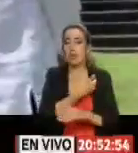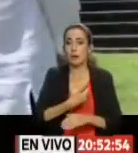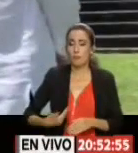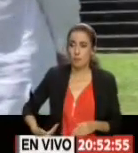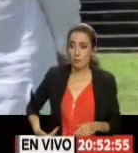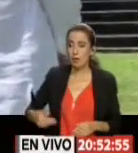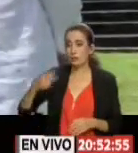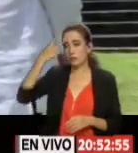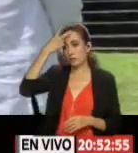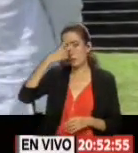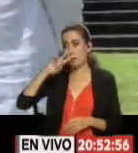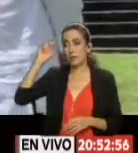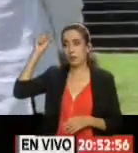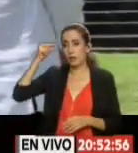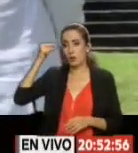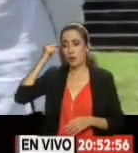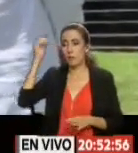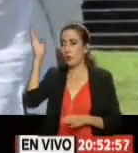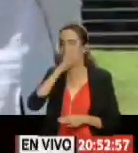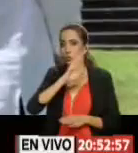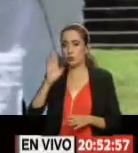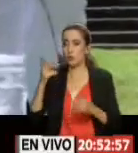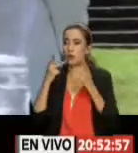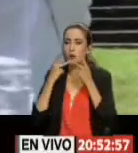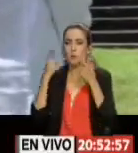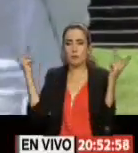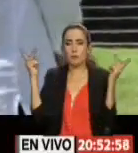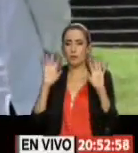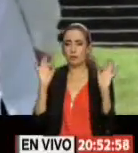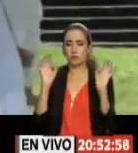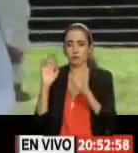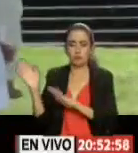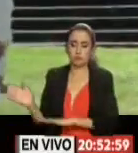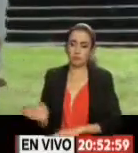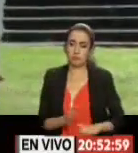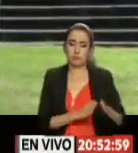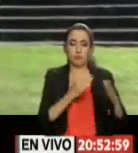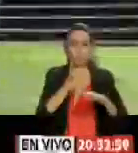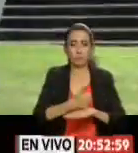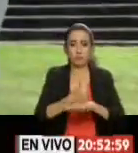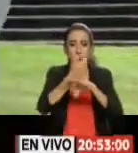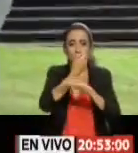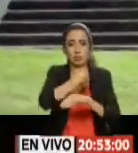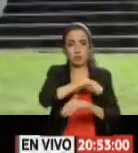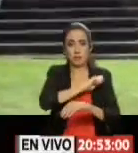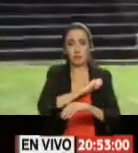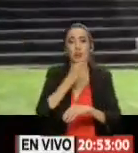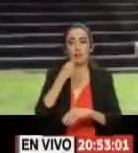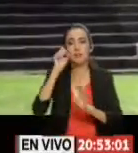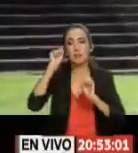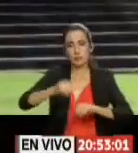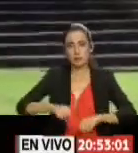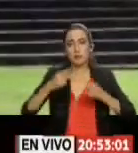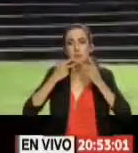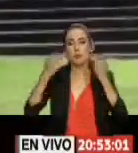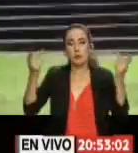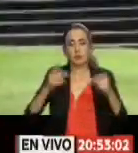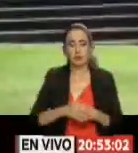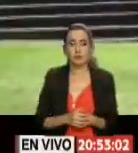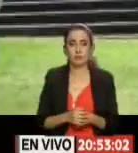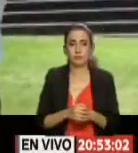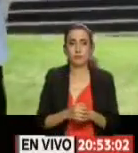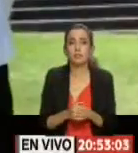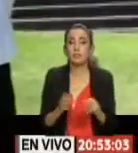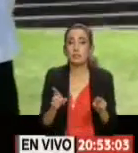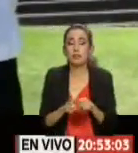Obrador defendió que su gobierno nunca hizo pública la carta, a diferencia de lo que el Ejecutivo español sostiene. Un mensaje similar se envió al